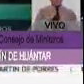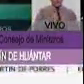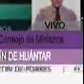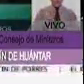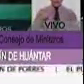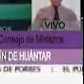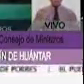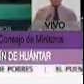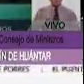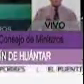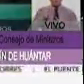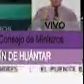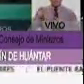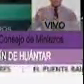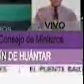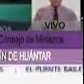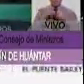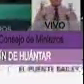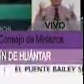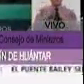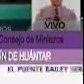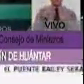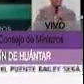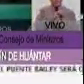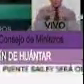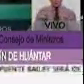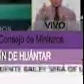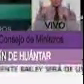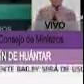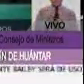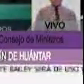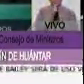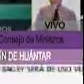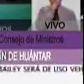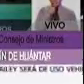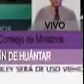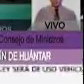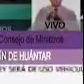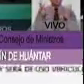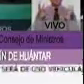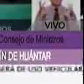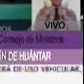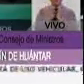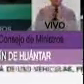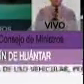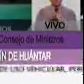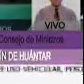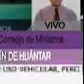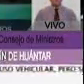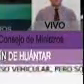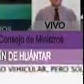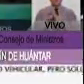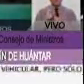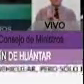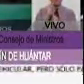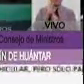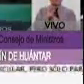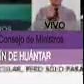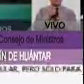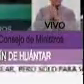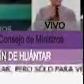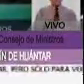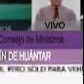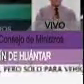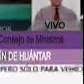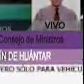jueces. La reunión, que no fue una reunión clandestina, sino fue una reunión patrocinada por el